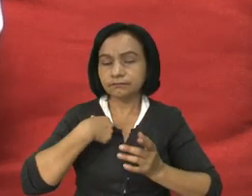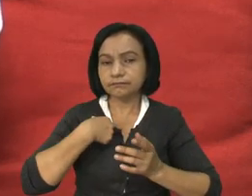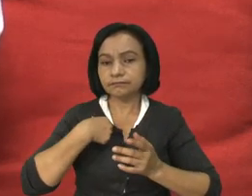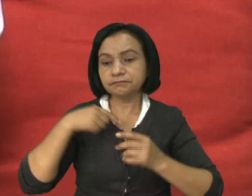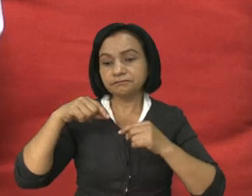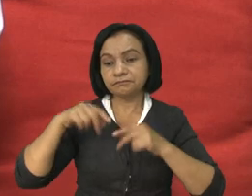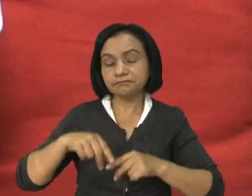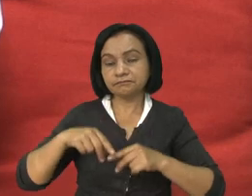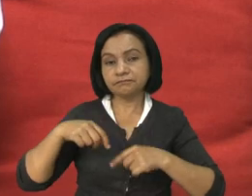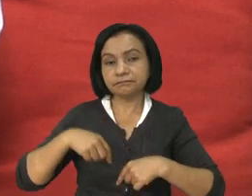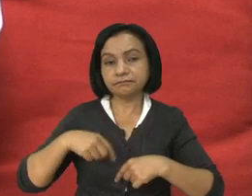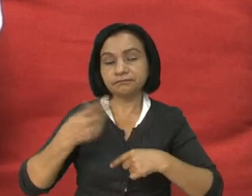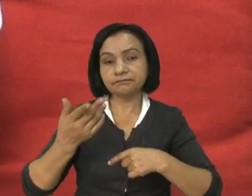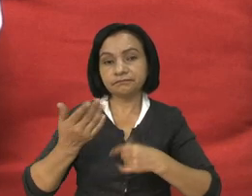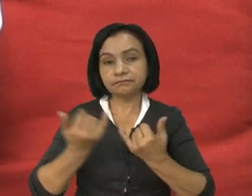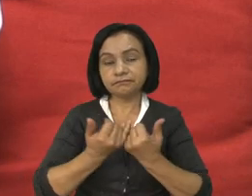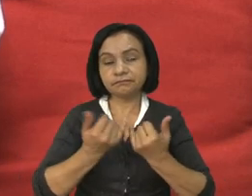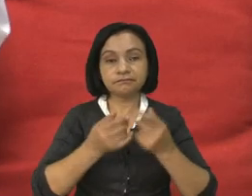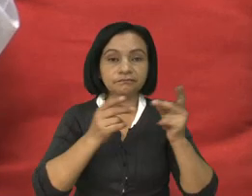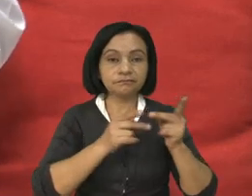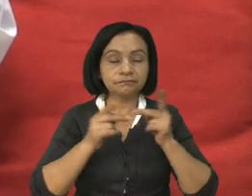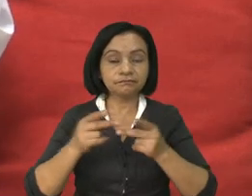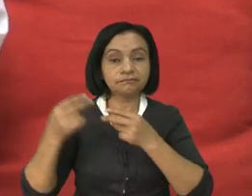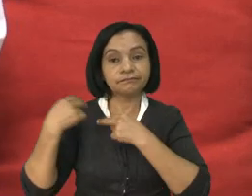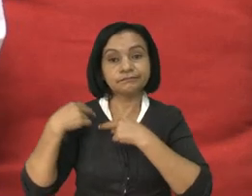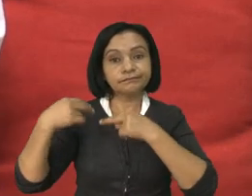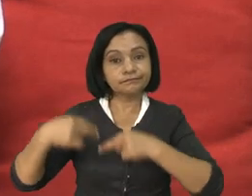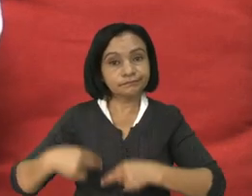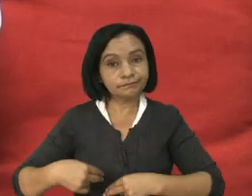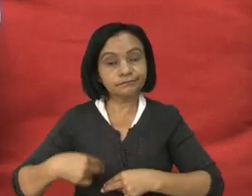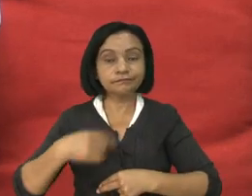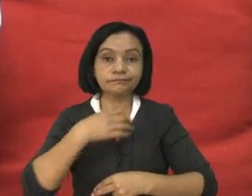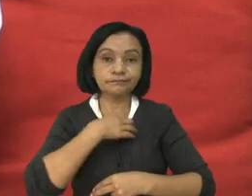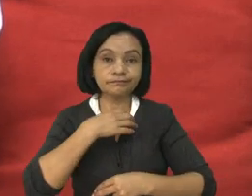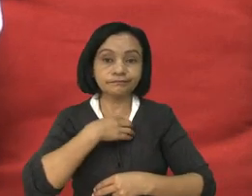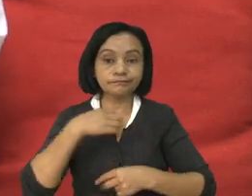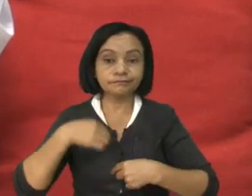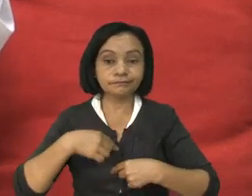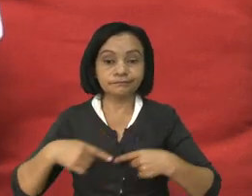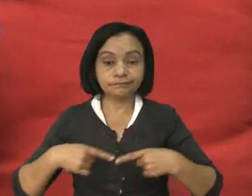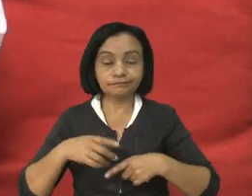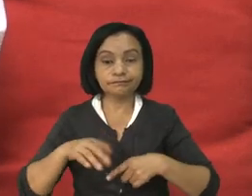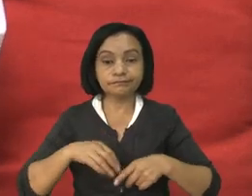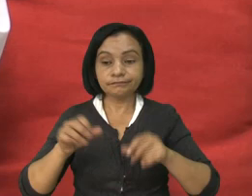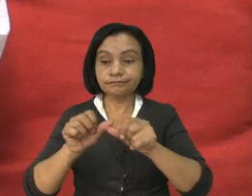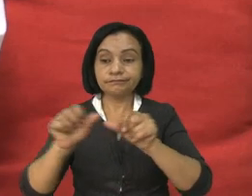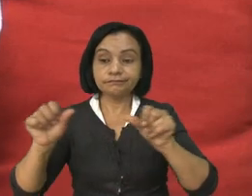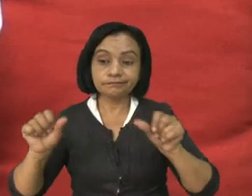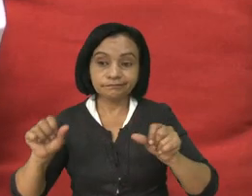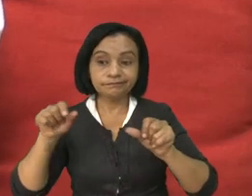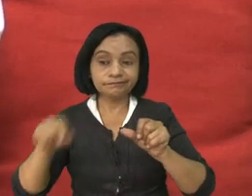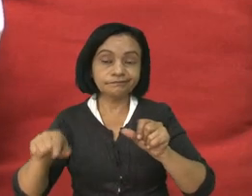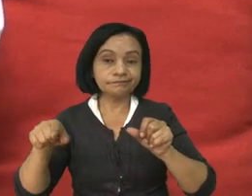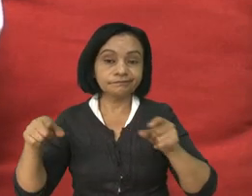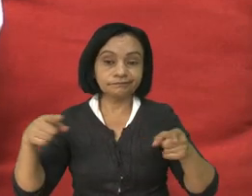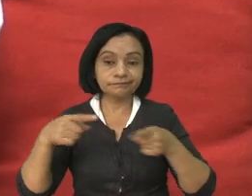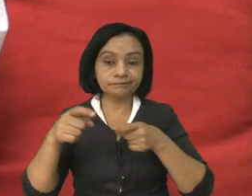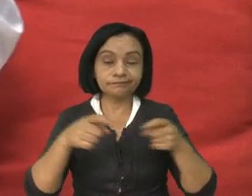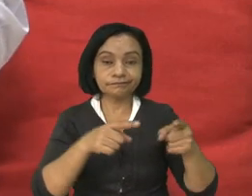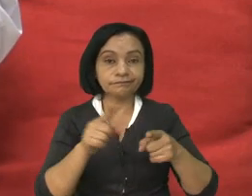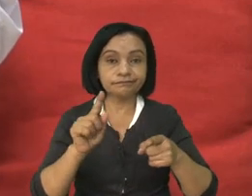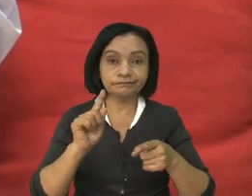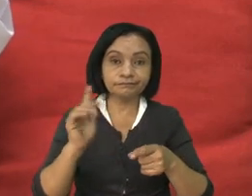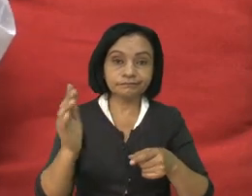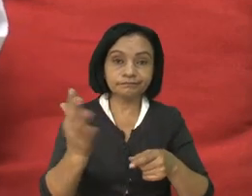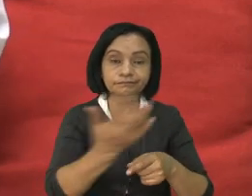huésped. En este caso, el huésped podría ser el ser humano, nosotros, podría ser los animales también,